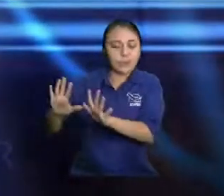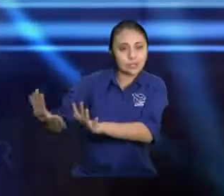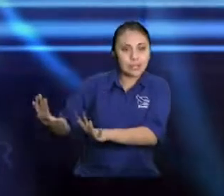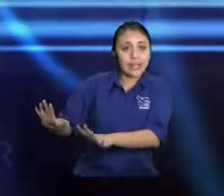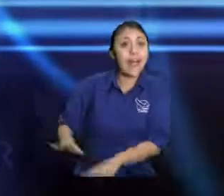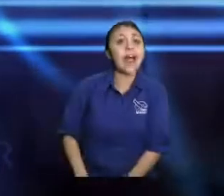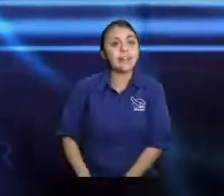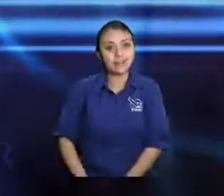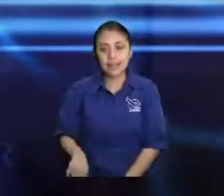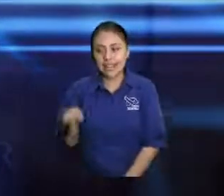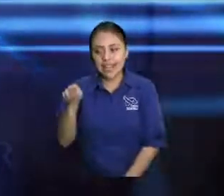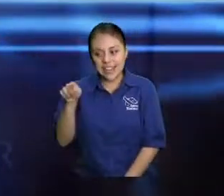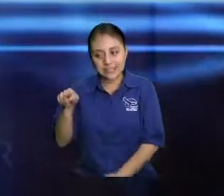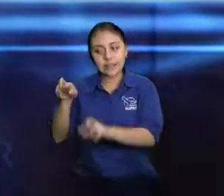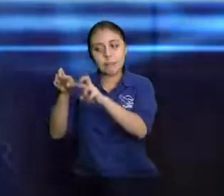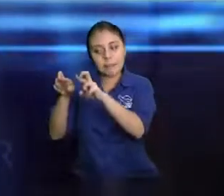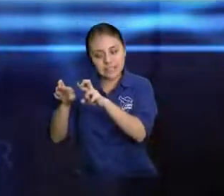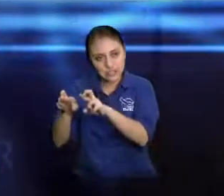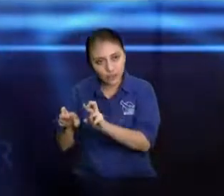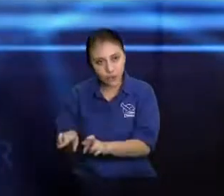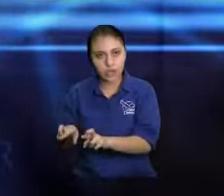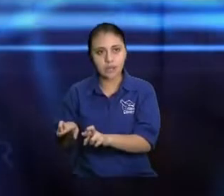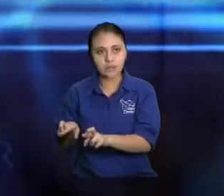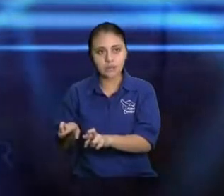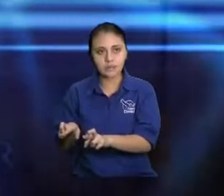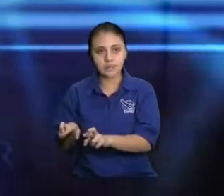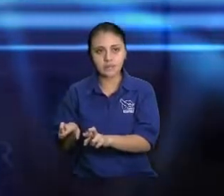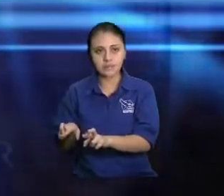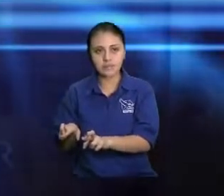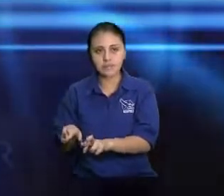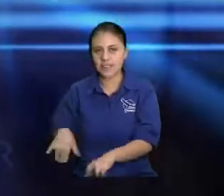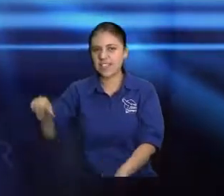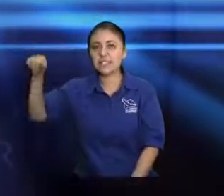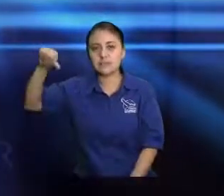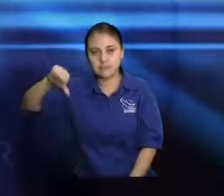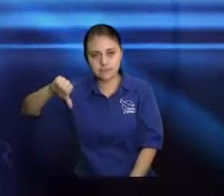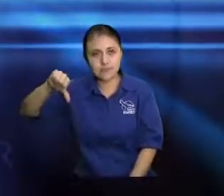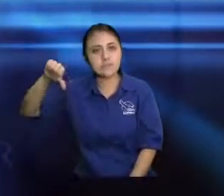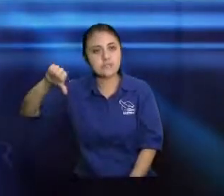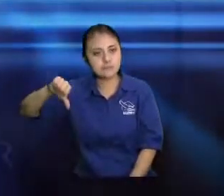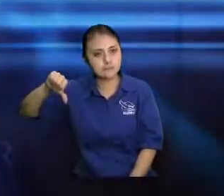El impío. ¿Cómo describimos a un impío?